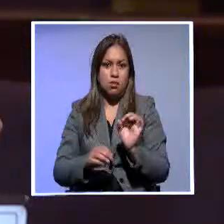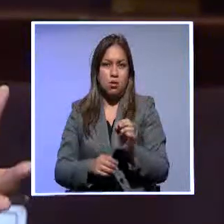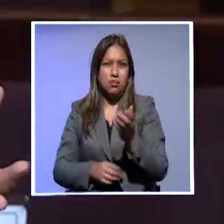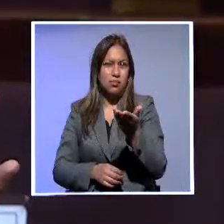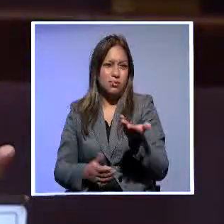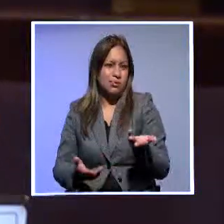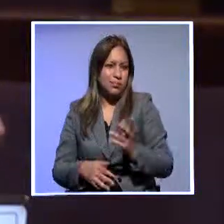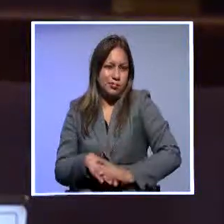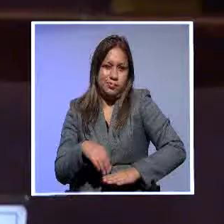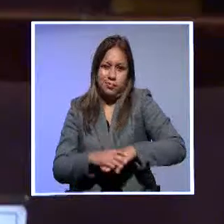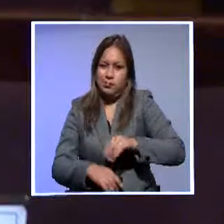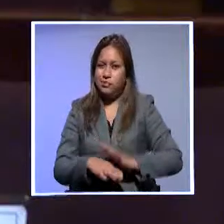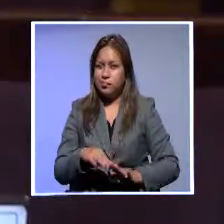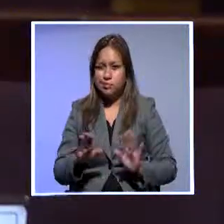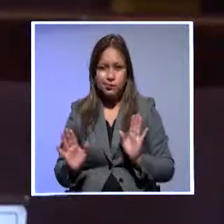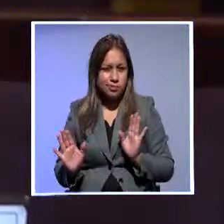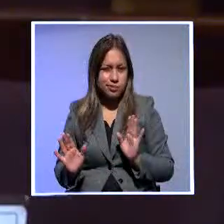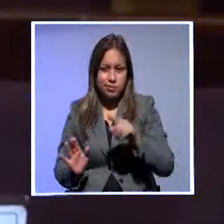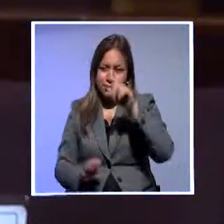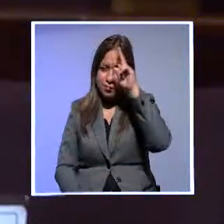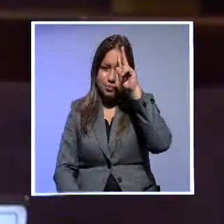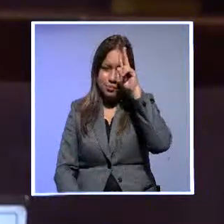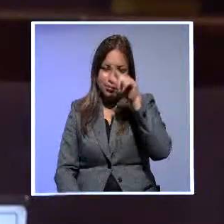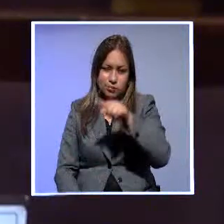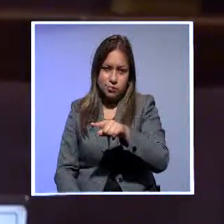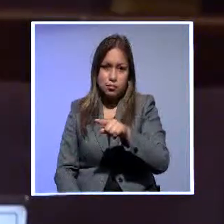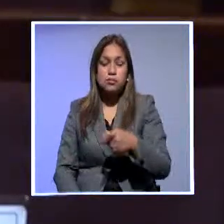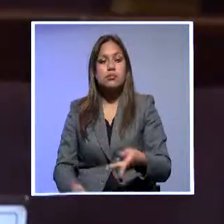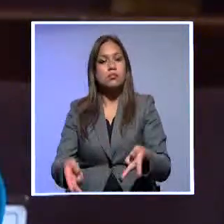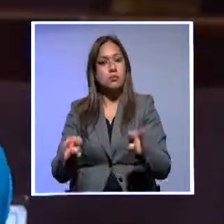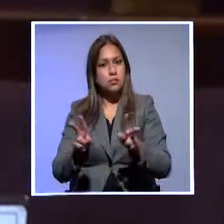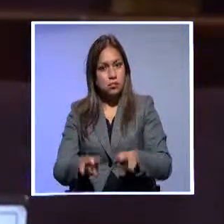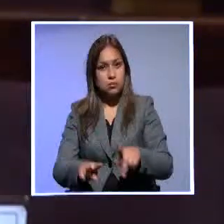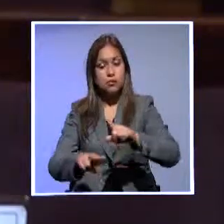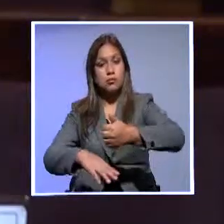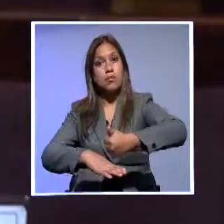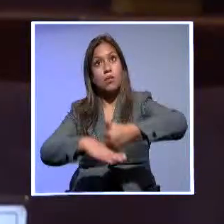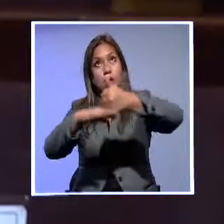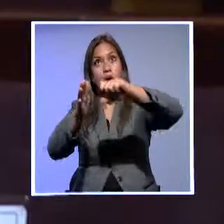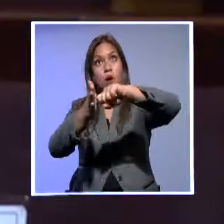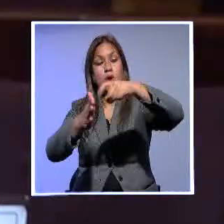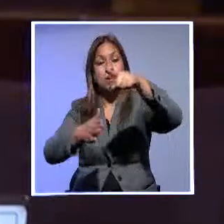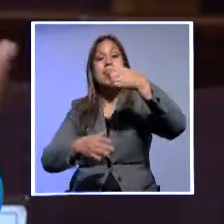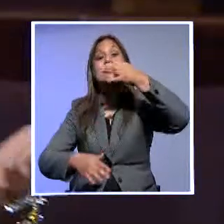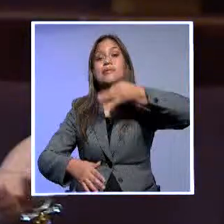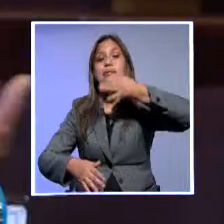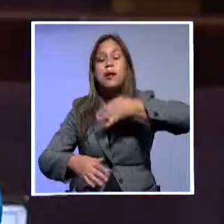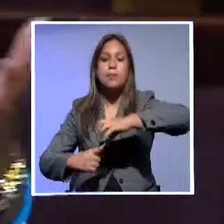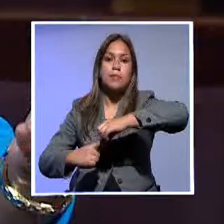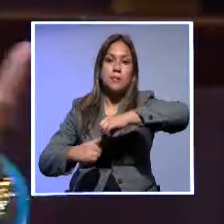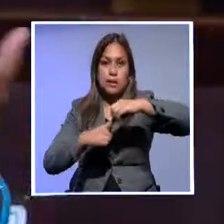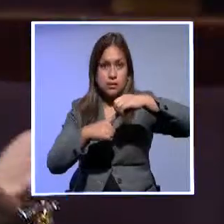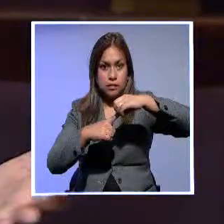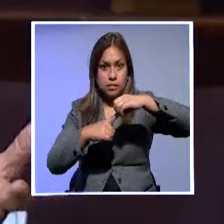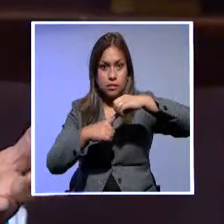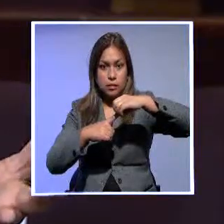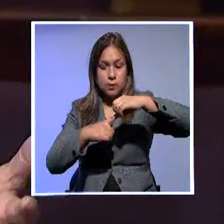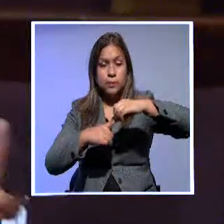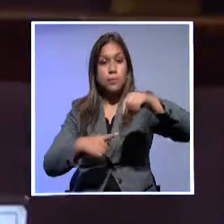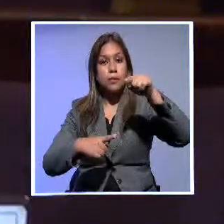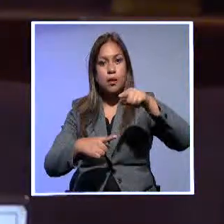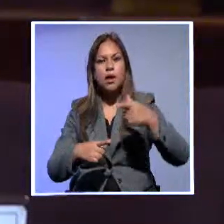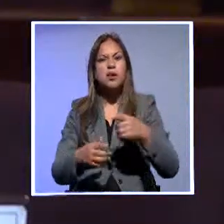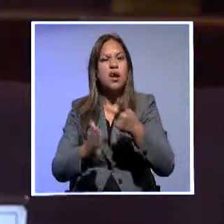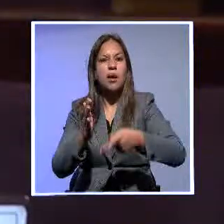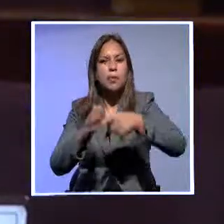complementar todo lo que se estaba investigando también se le dice a la contraloría haga el examen especial para saber qué que está